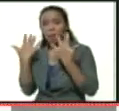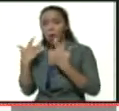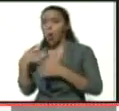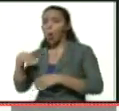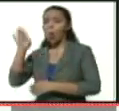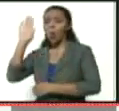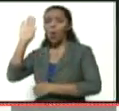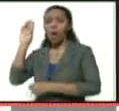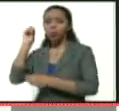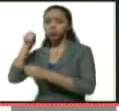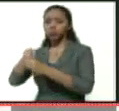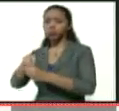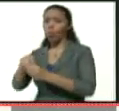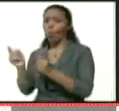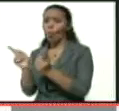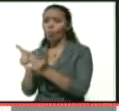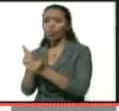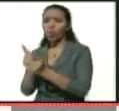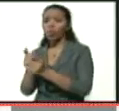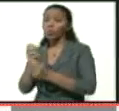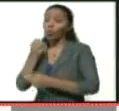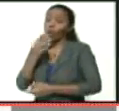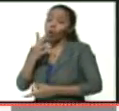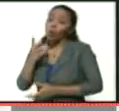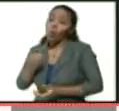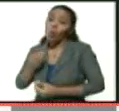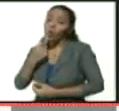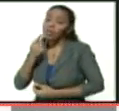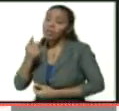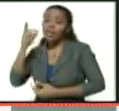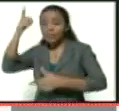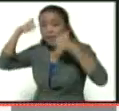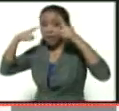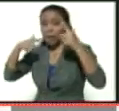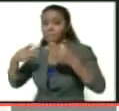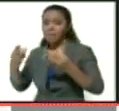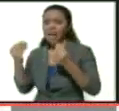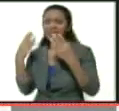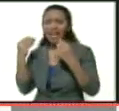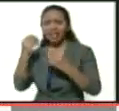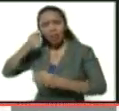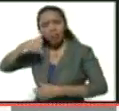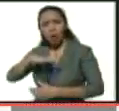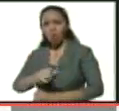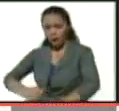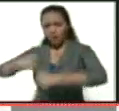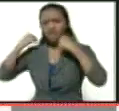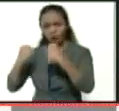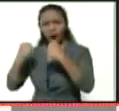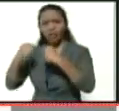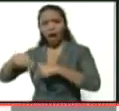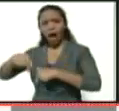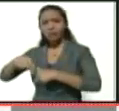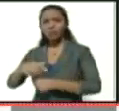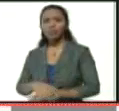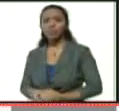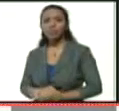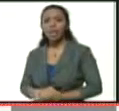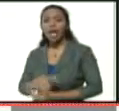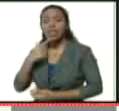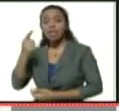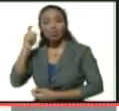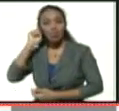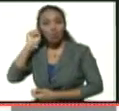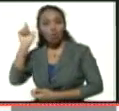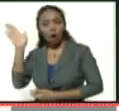van a invadir en breve. Bueno, como dice Chávez, bastante pueblo y cojones hay aquí. Dice Teresa